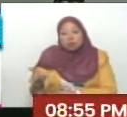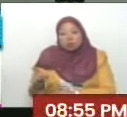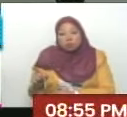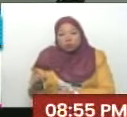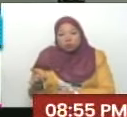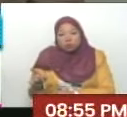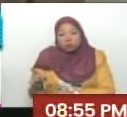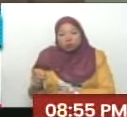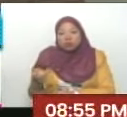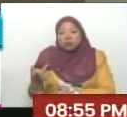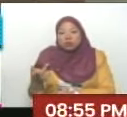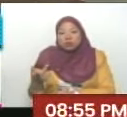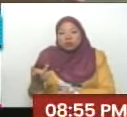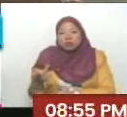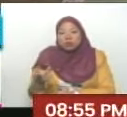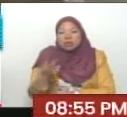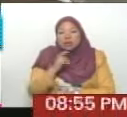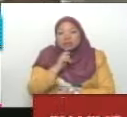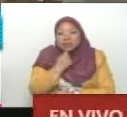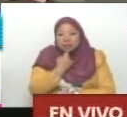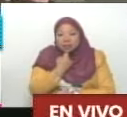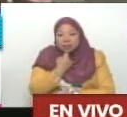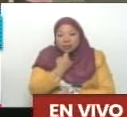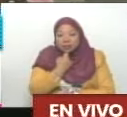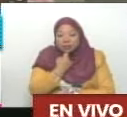decir, secretos,